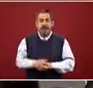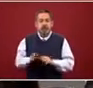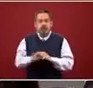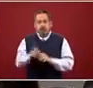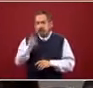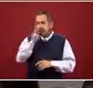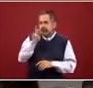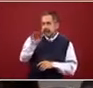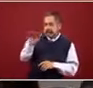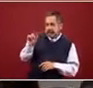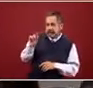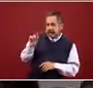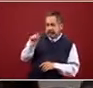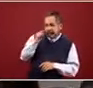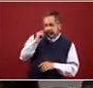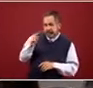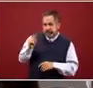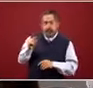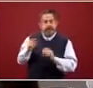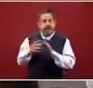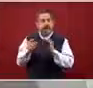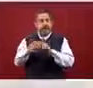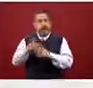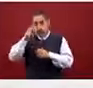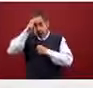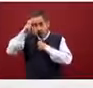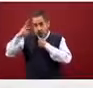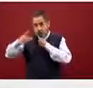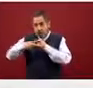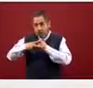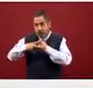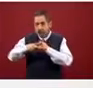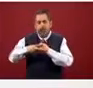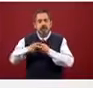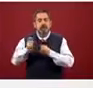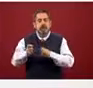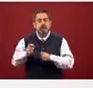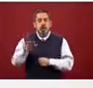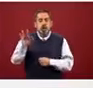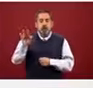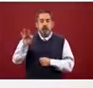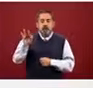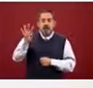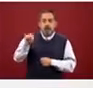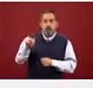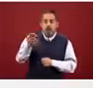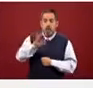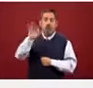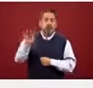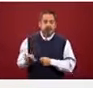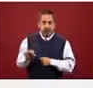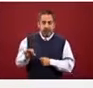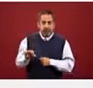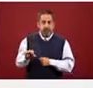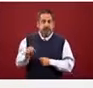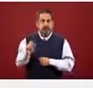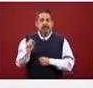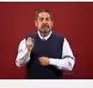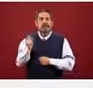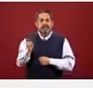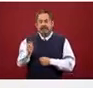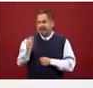hoy, pero yo se los digo, Europa está aportando 49% de los casos de las